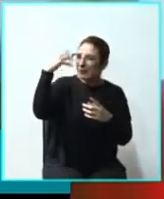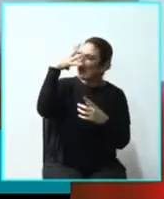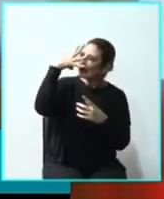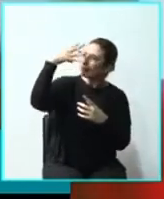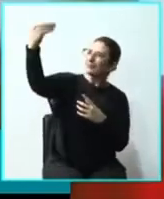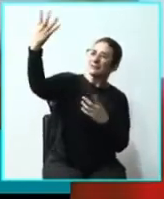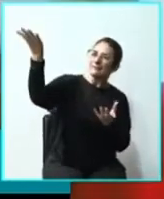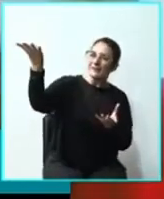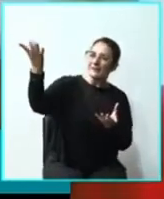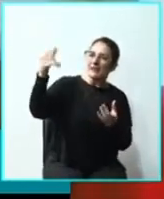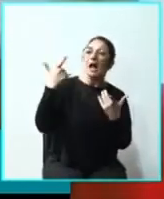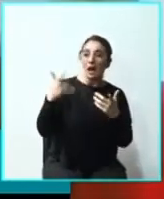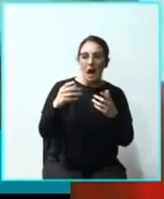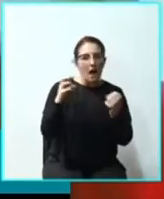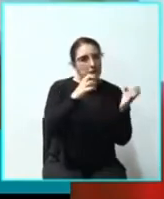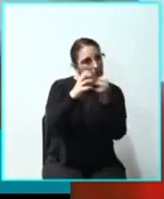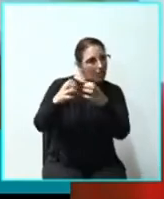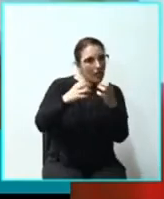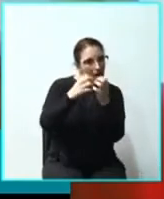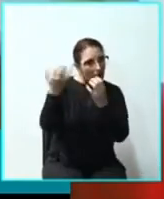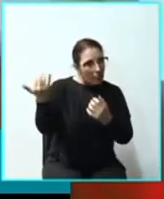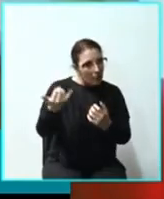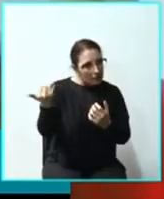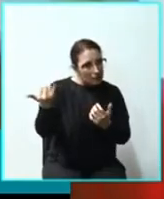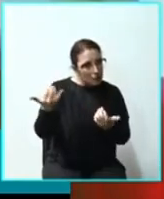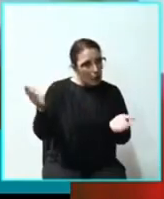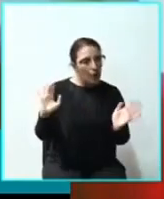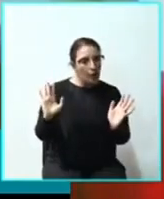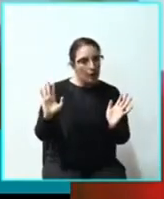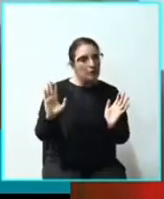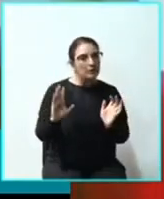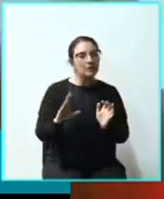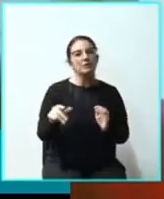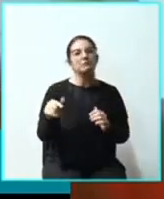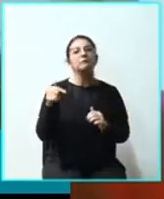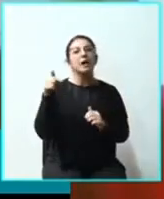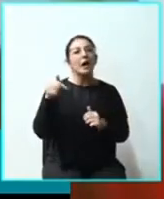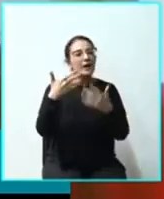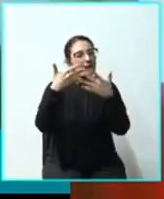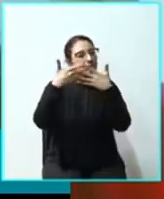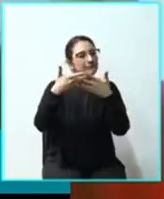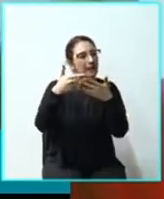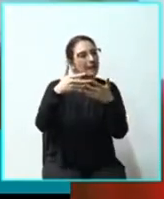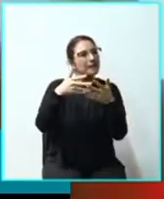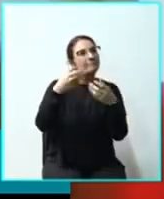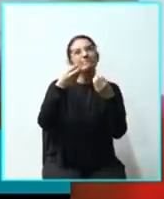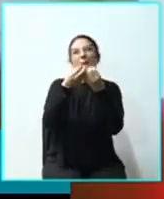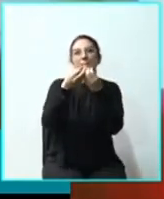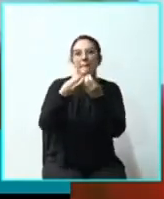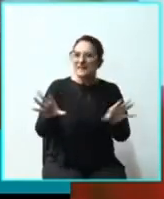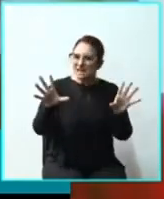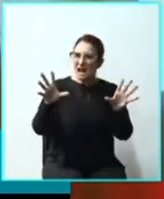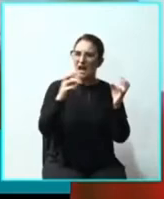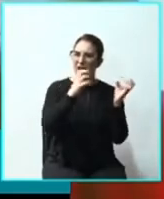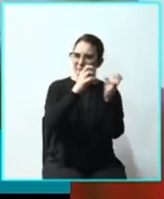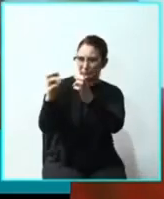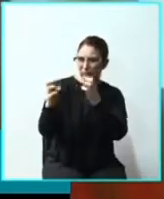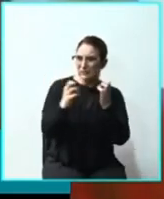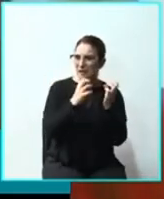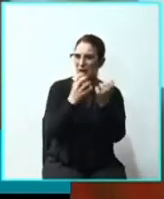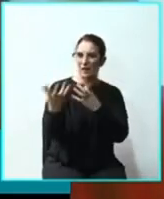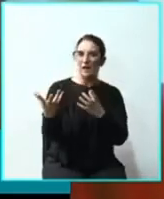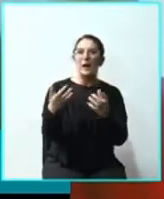debate que hay que darlo con la profundidad que merece, y hay que abrir ese debate, hay que abrir el debate del